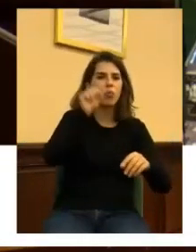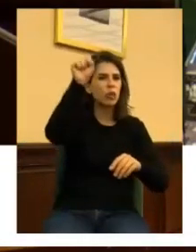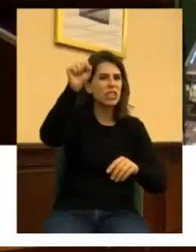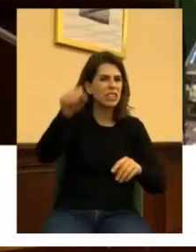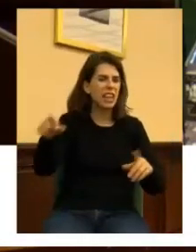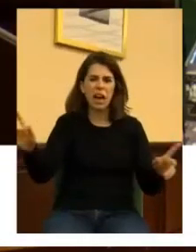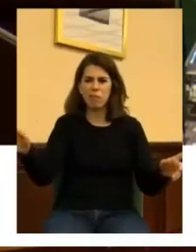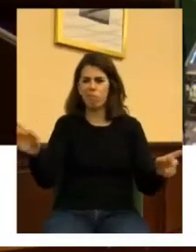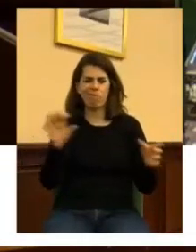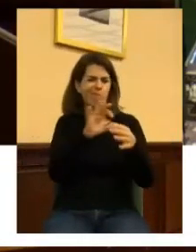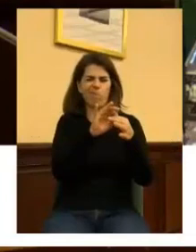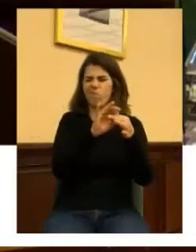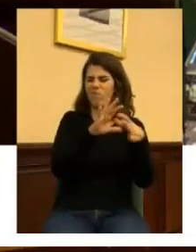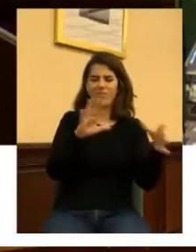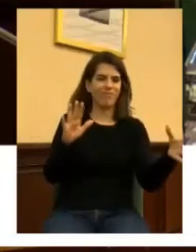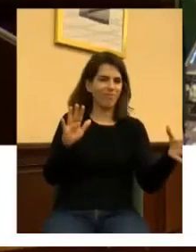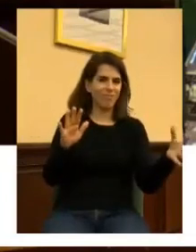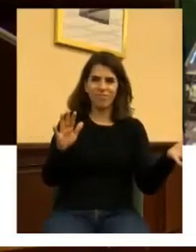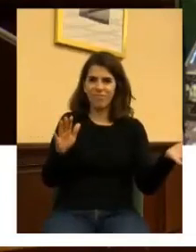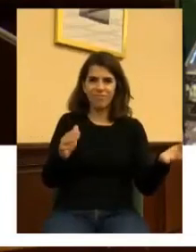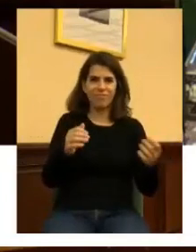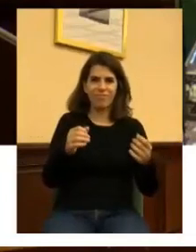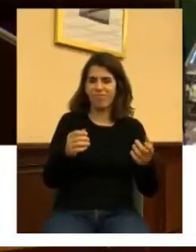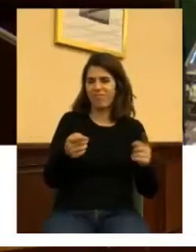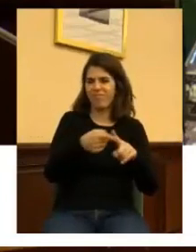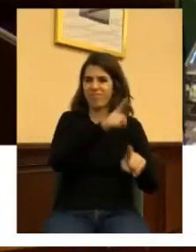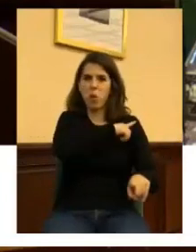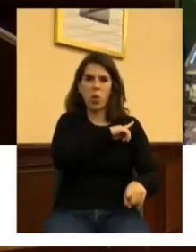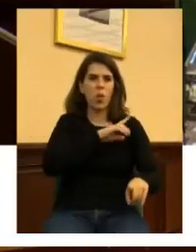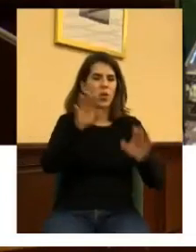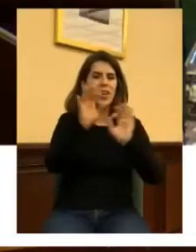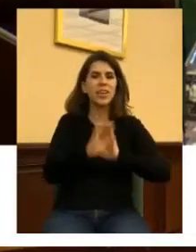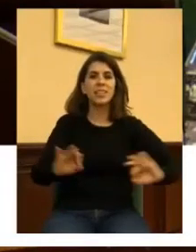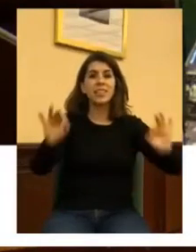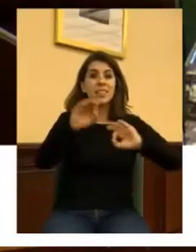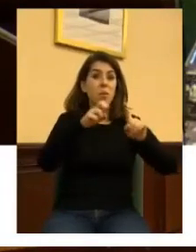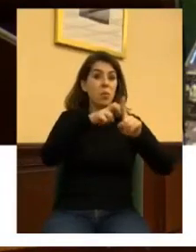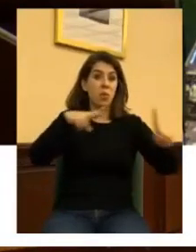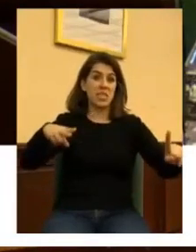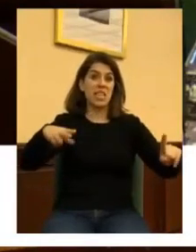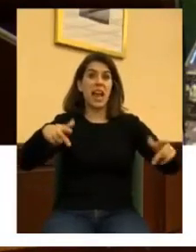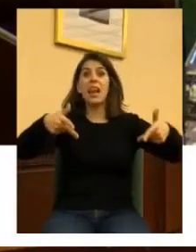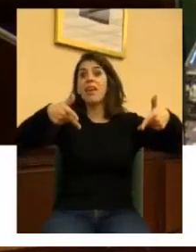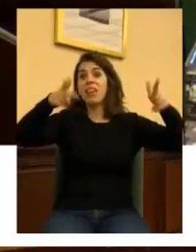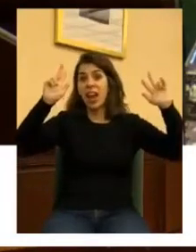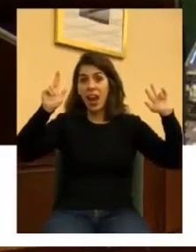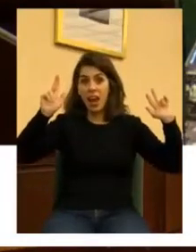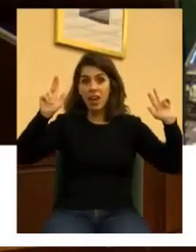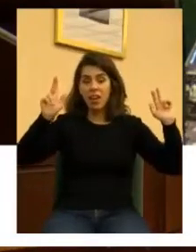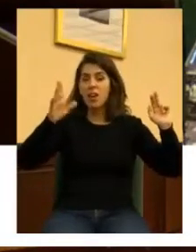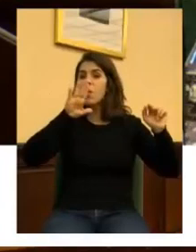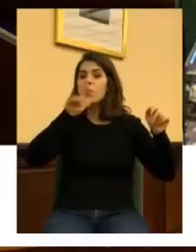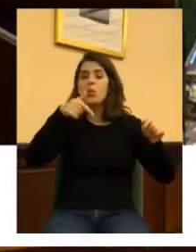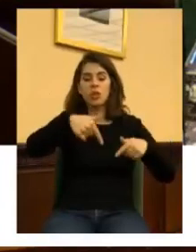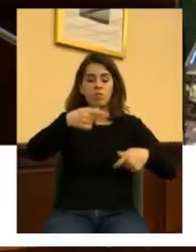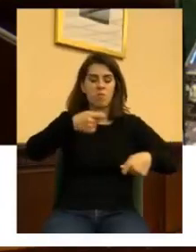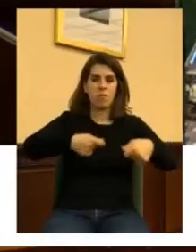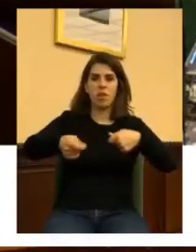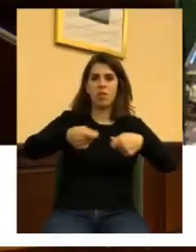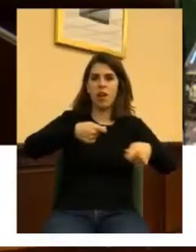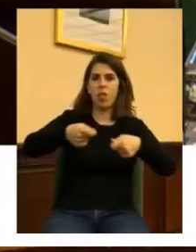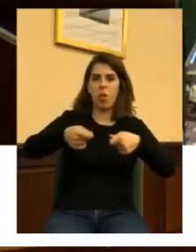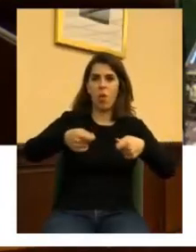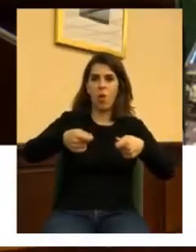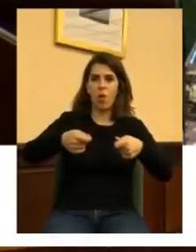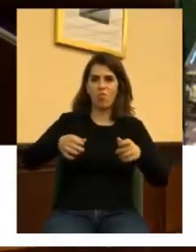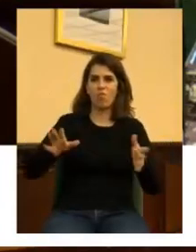ni hardcore intensivo, sino desde un punto de vista liberal, que el mercado se encargue del